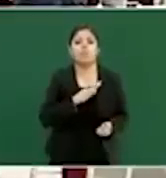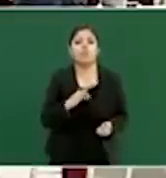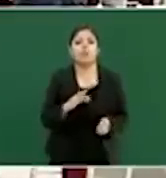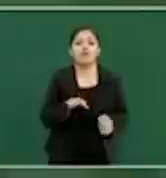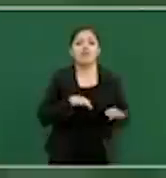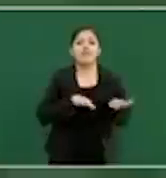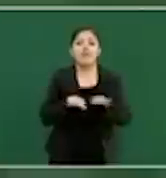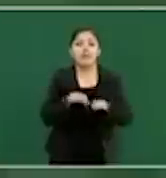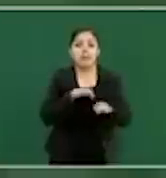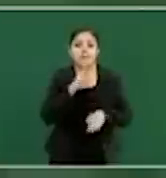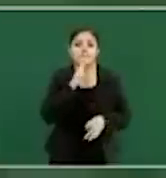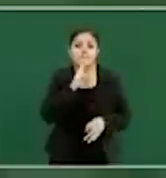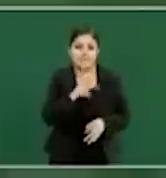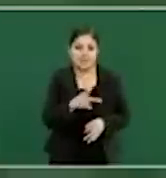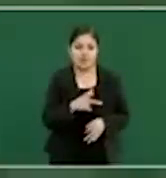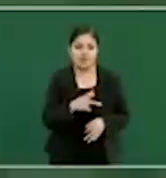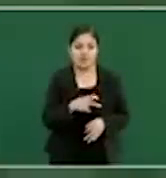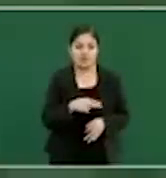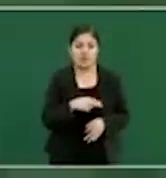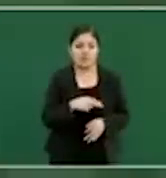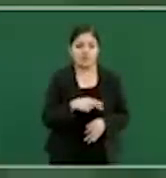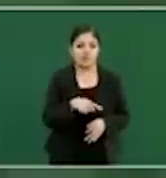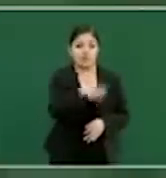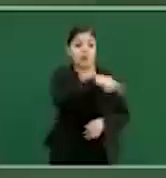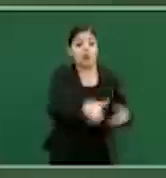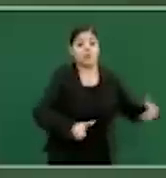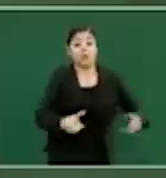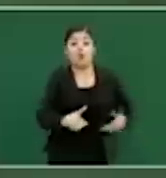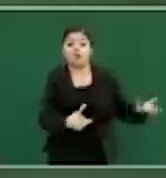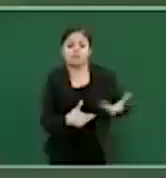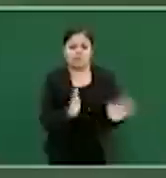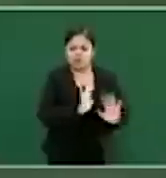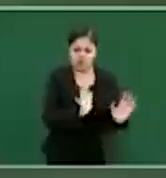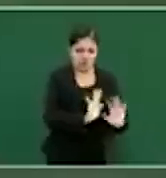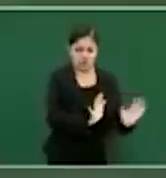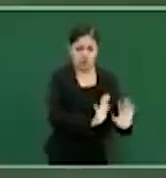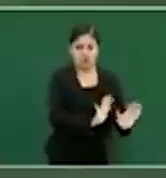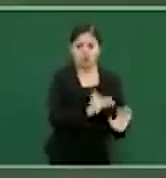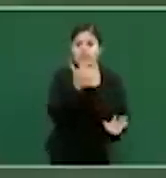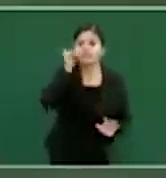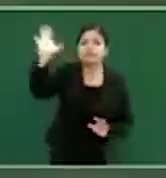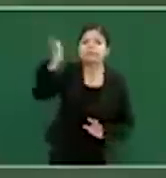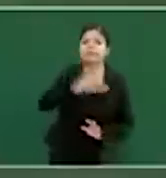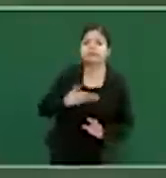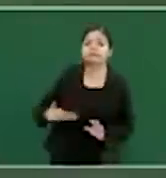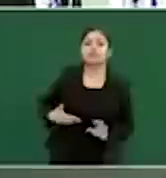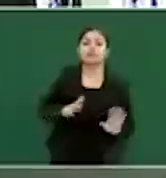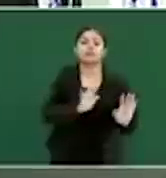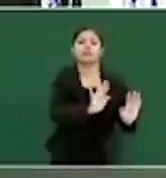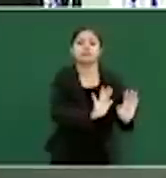trabajar mejor. O sea, tampoco son ustedes un estorbo, de ninguna manera. Pero